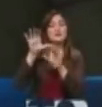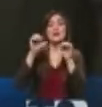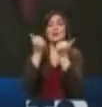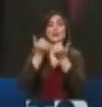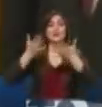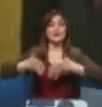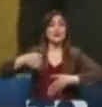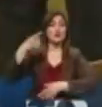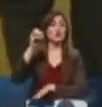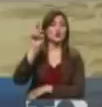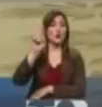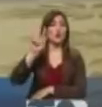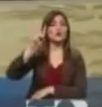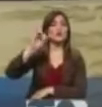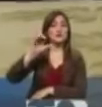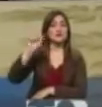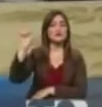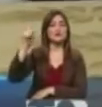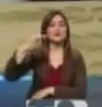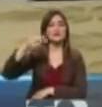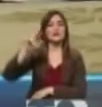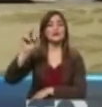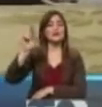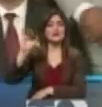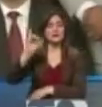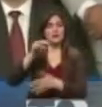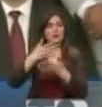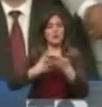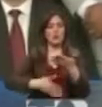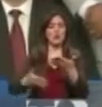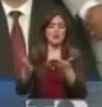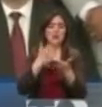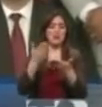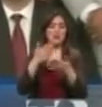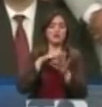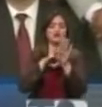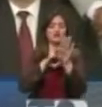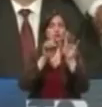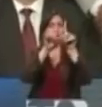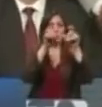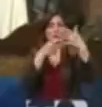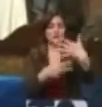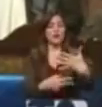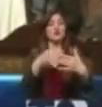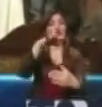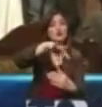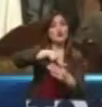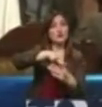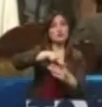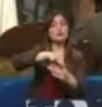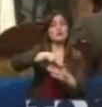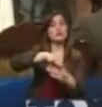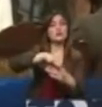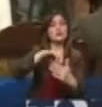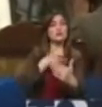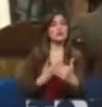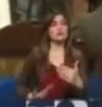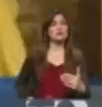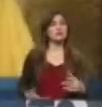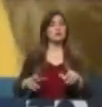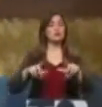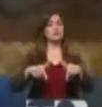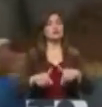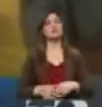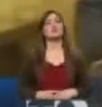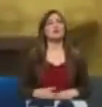del manifiesto suscrito por 41 exlegisladores, en el que se respalda la consulta popular impulsada por el presidente Lenín Moreno.